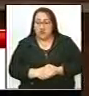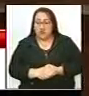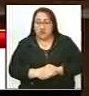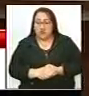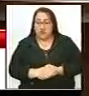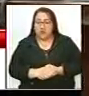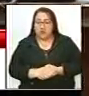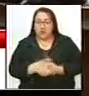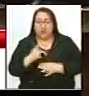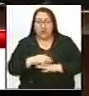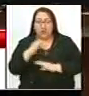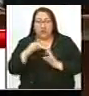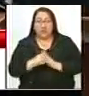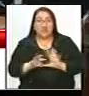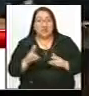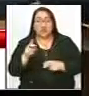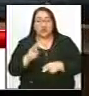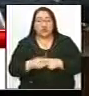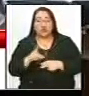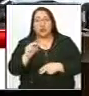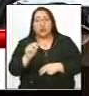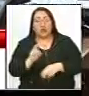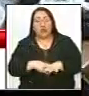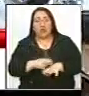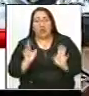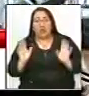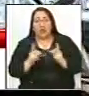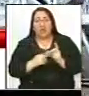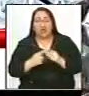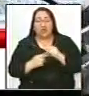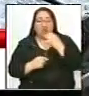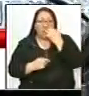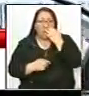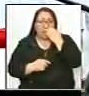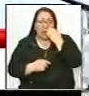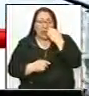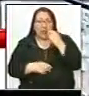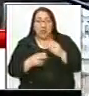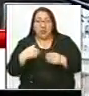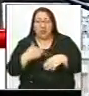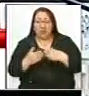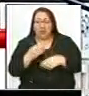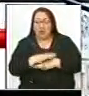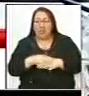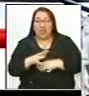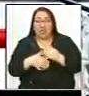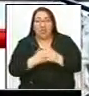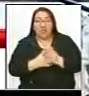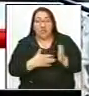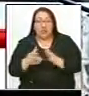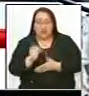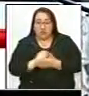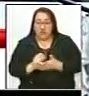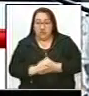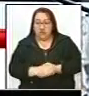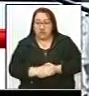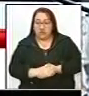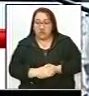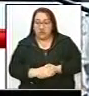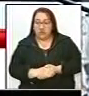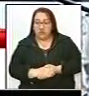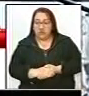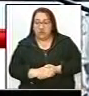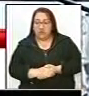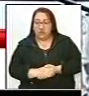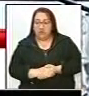del proyecto sin su no objeción. Entonces, nosotros podemos arreglar toda la parte contractual y el